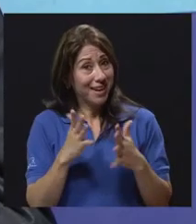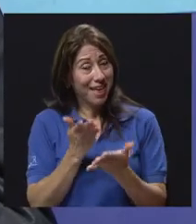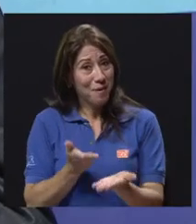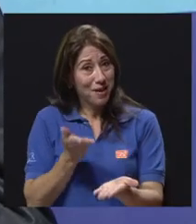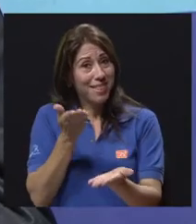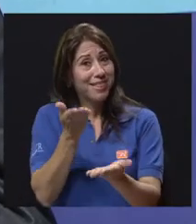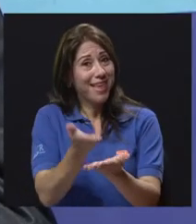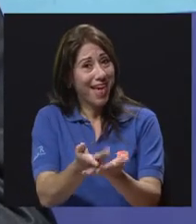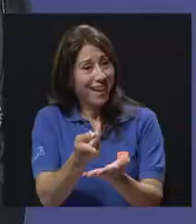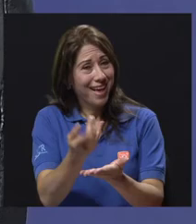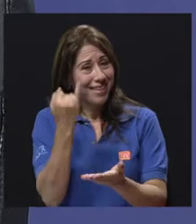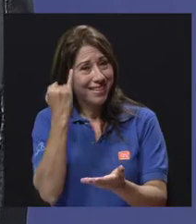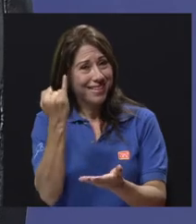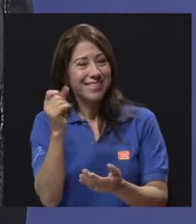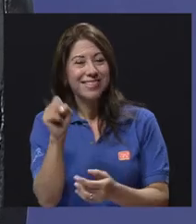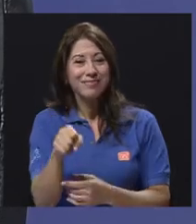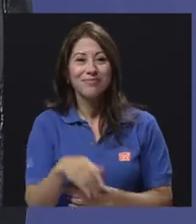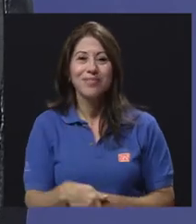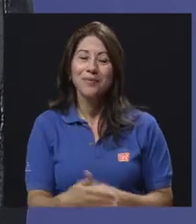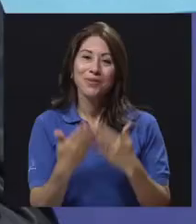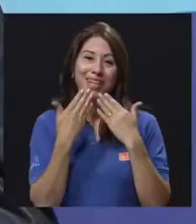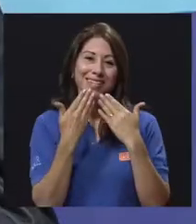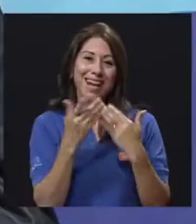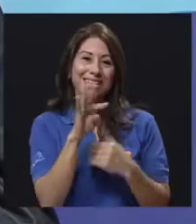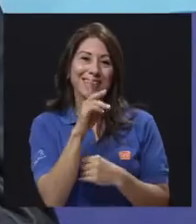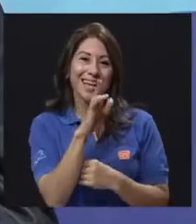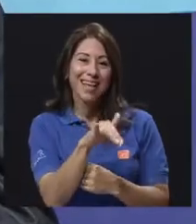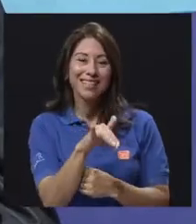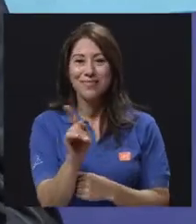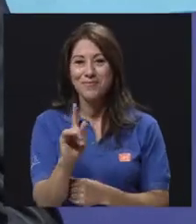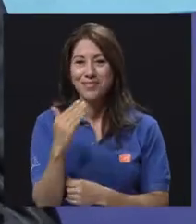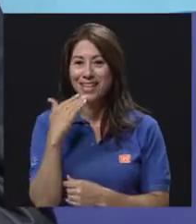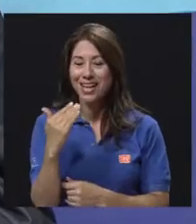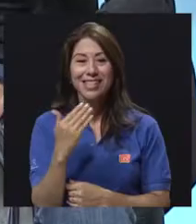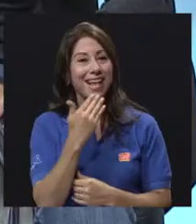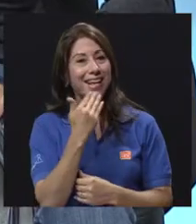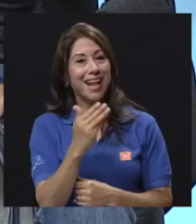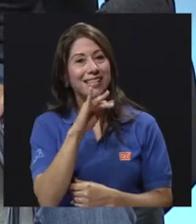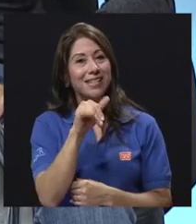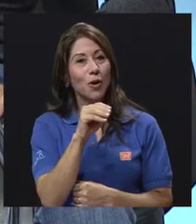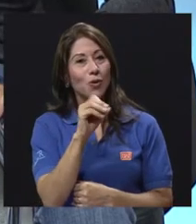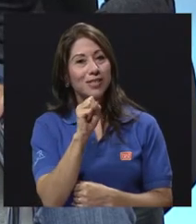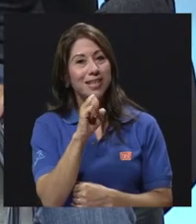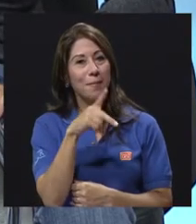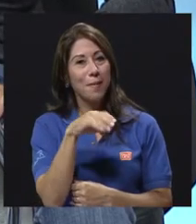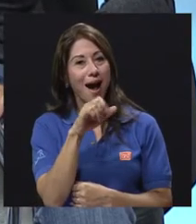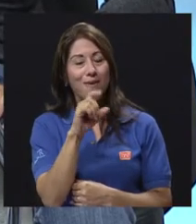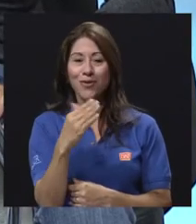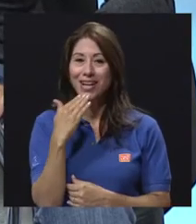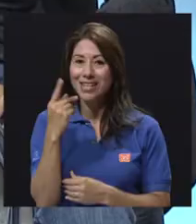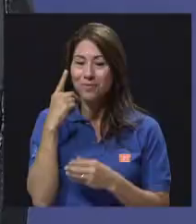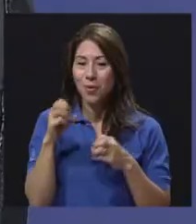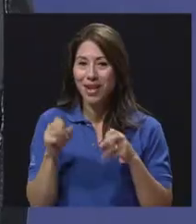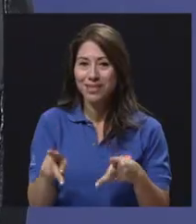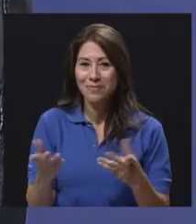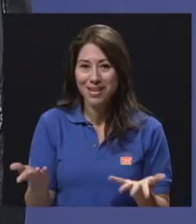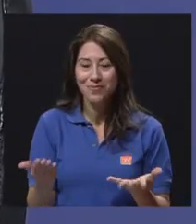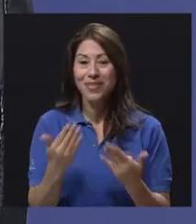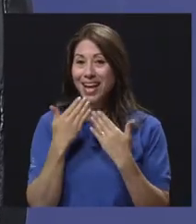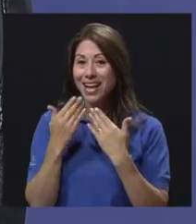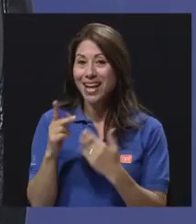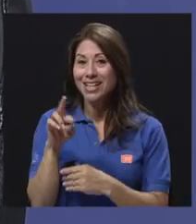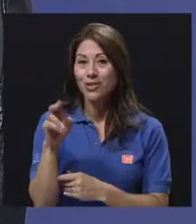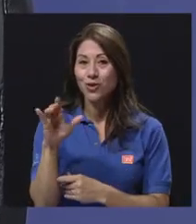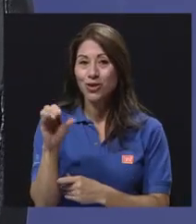Queda planteada la inquietud. Sí. Muchas gracias, Tracy. No, muchas gracias. Gracias, José Pablo. Muchas gracias por el espacio, muy amables. Gracias, Lucio.